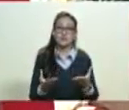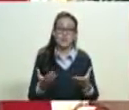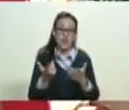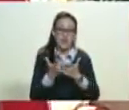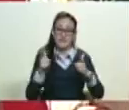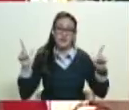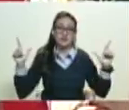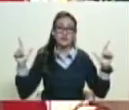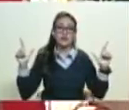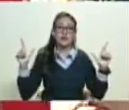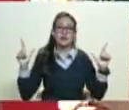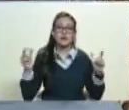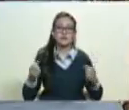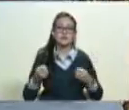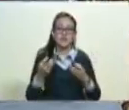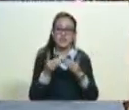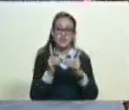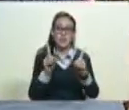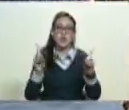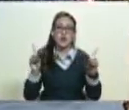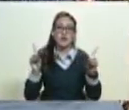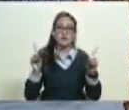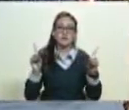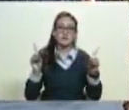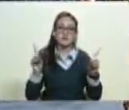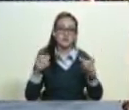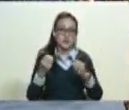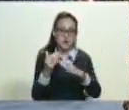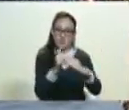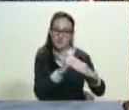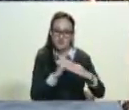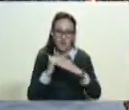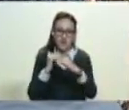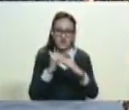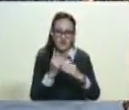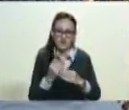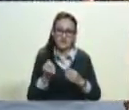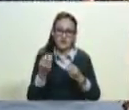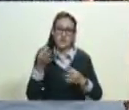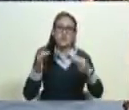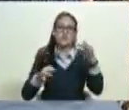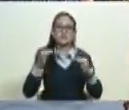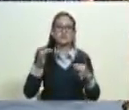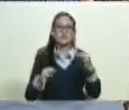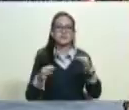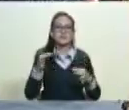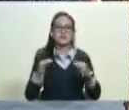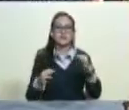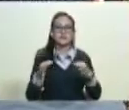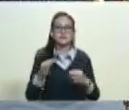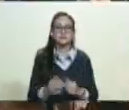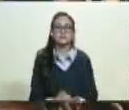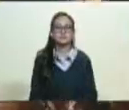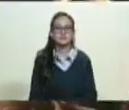la libertad, que nos trajo la democracia, que nos trajo la igualdad y nos trajo la justicia.